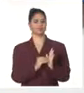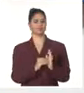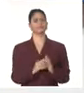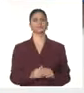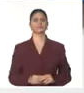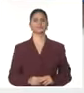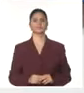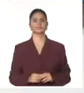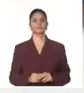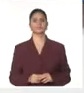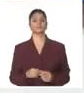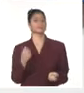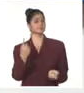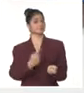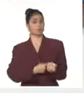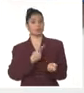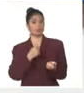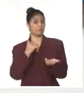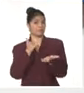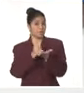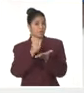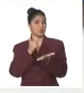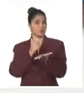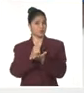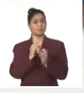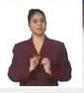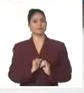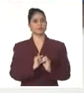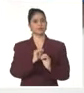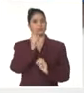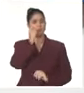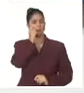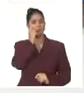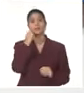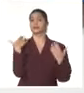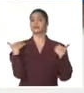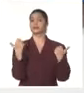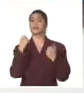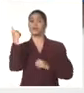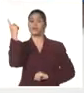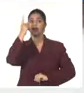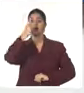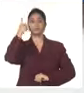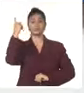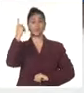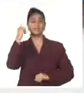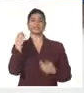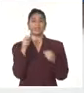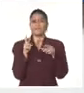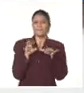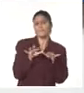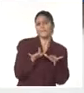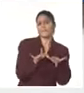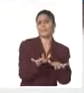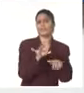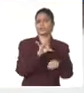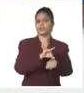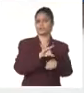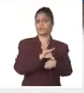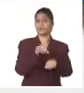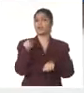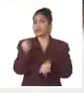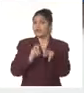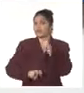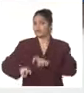Como cada miércoles, vuelve con nosotros el doctor Francisco Durán García, director nacional de epidemiología, en un contexto bien diferente porque las lluvias e